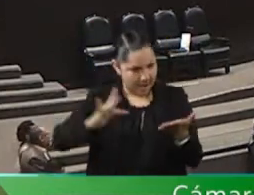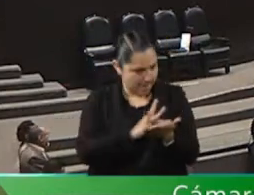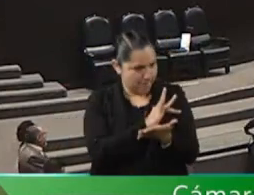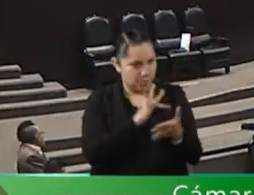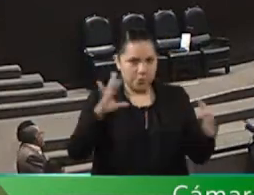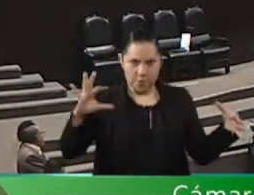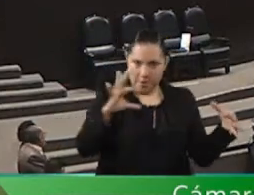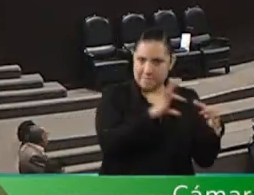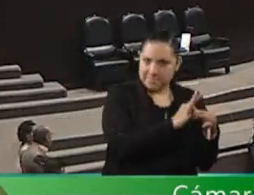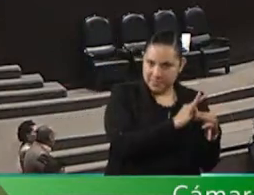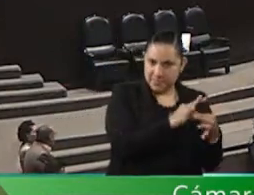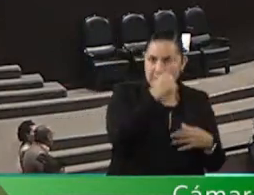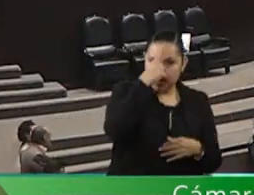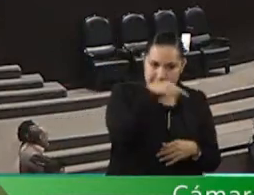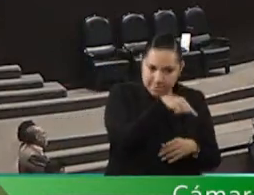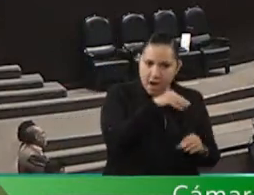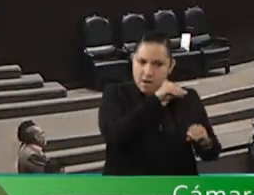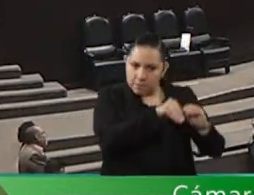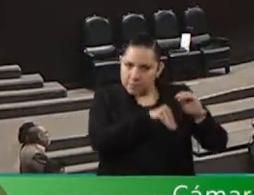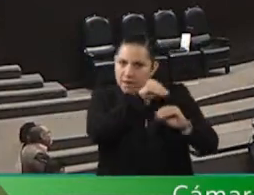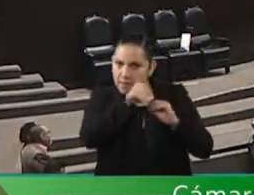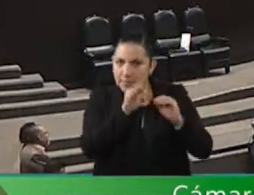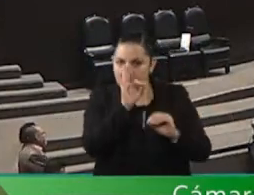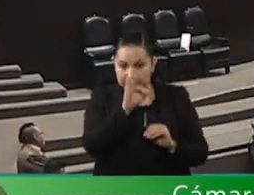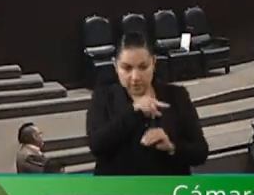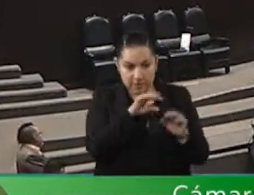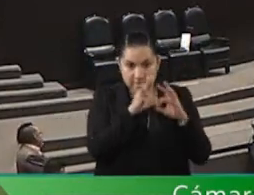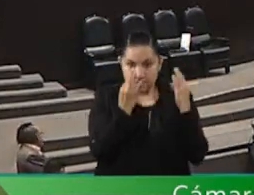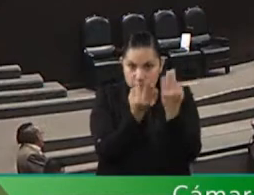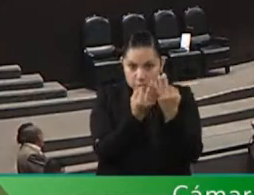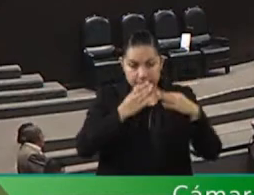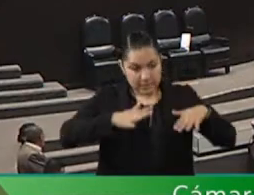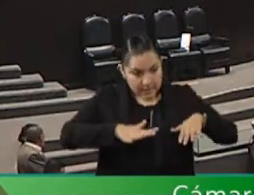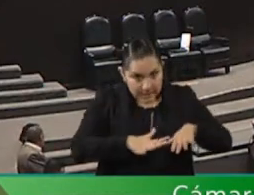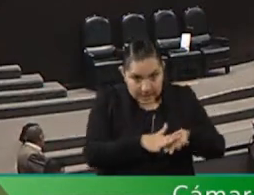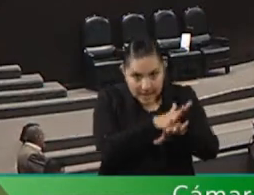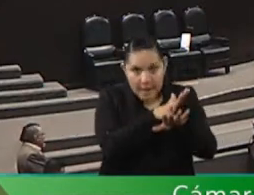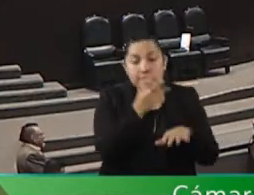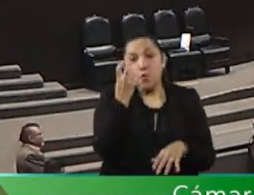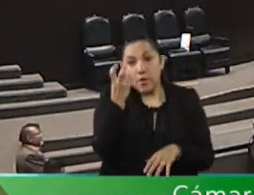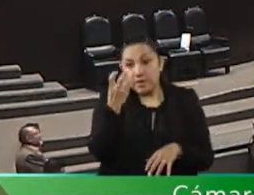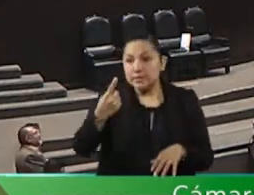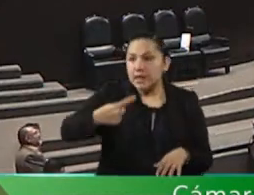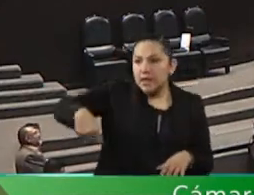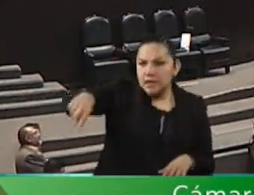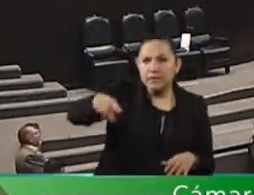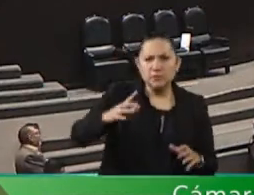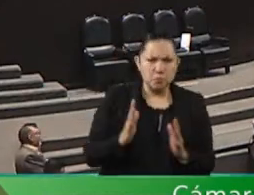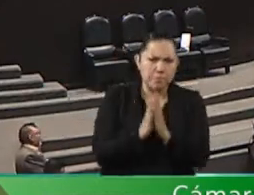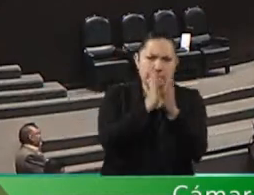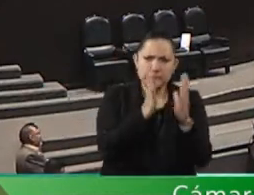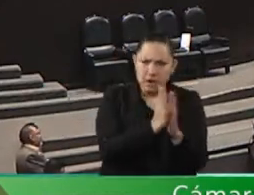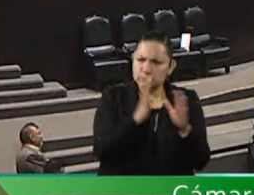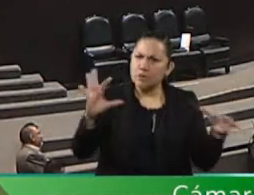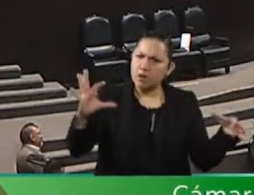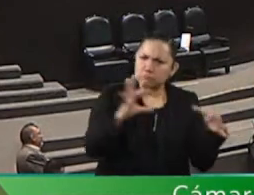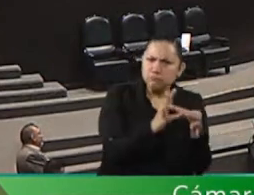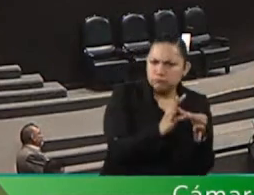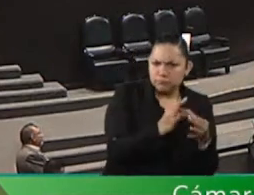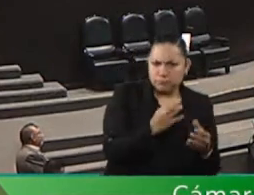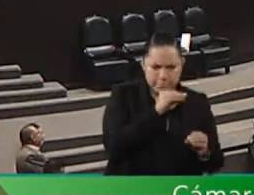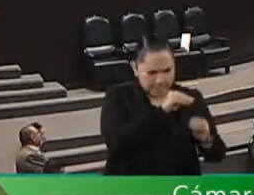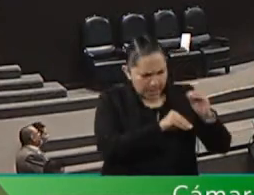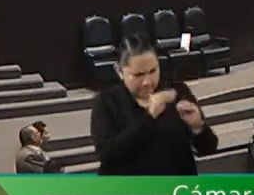de reformas incluyentes y participativas en favor de los mexicanos y mexicanas. La reforma